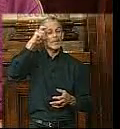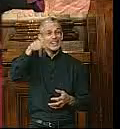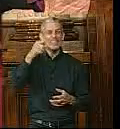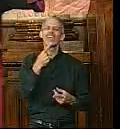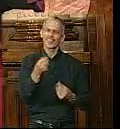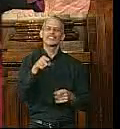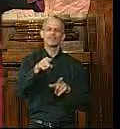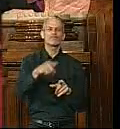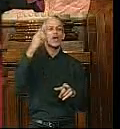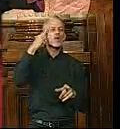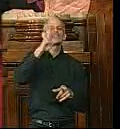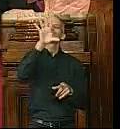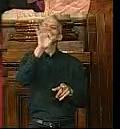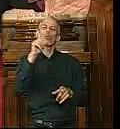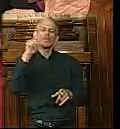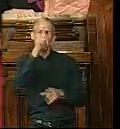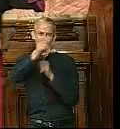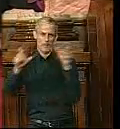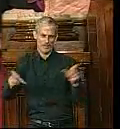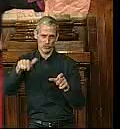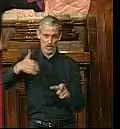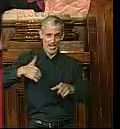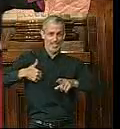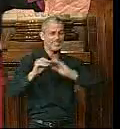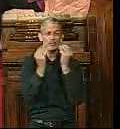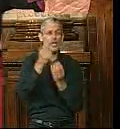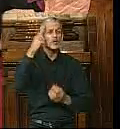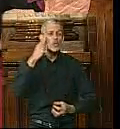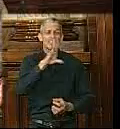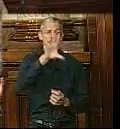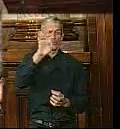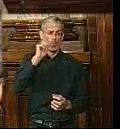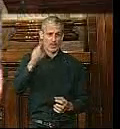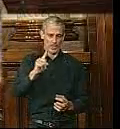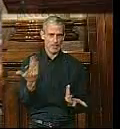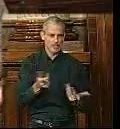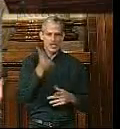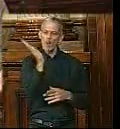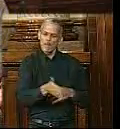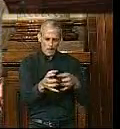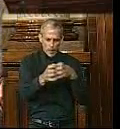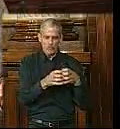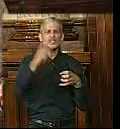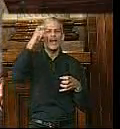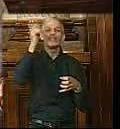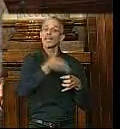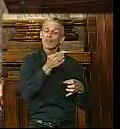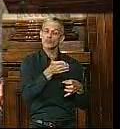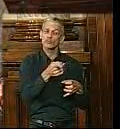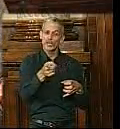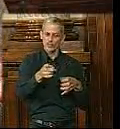esas 950.000 personas en Argentina, hay un porcentaje que es más o menos el